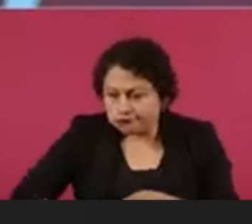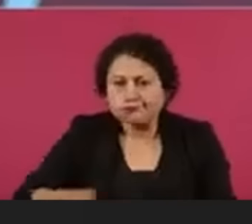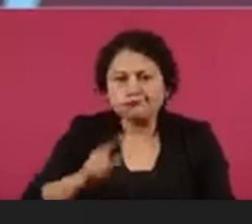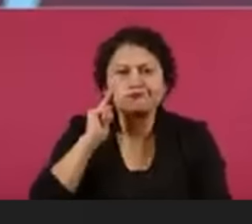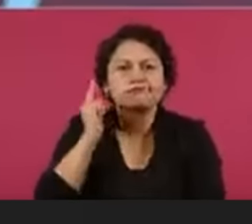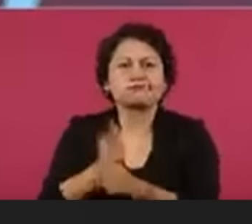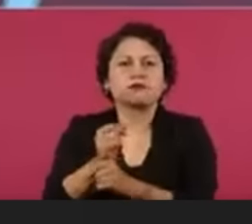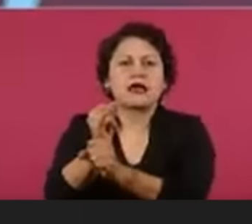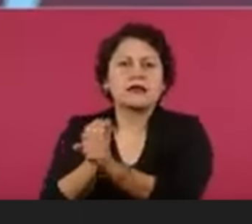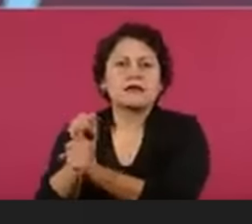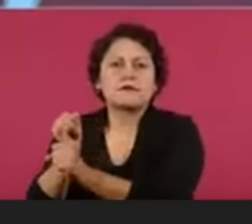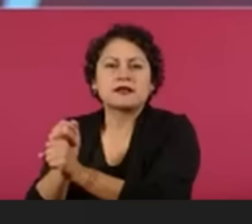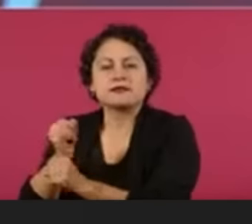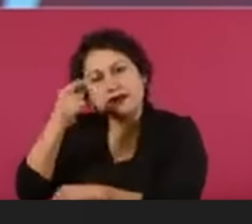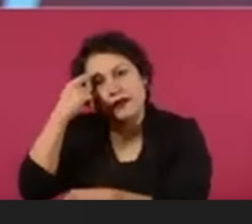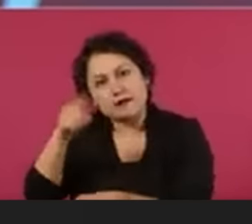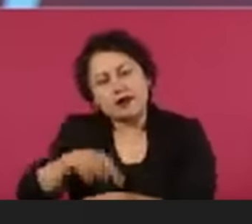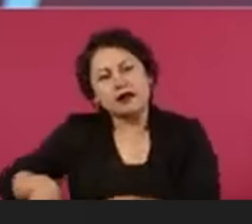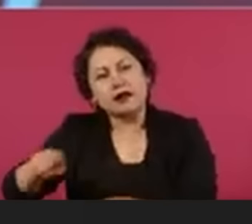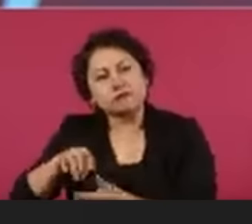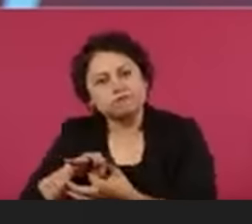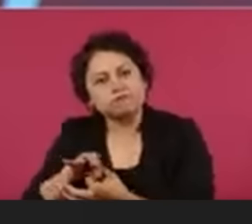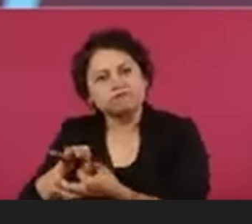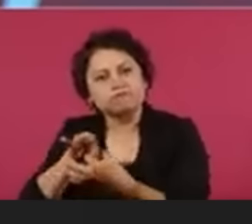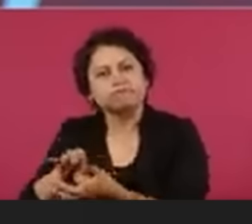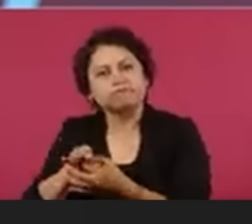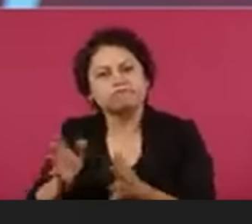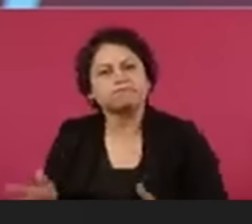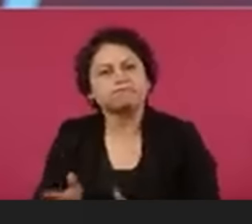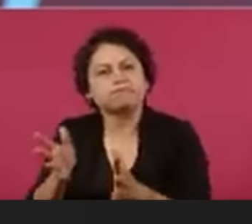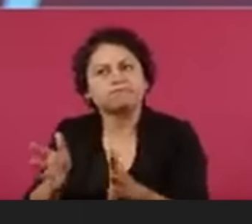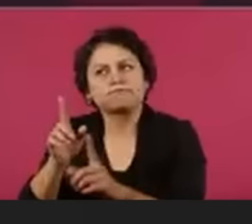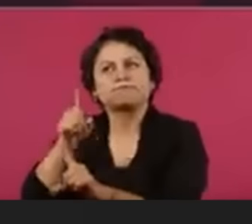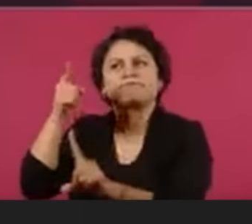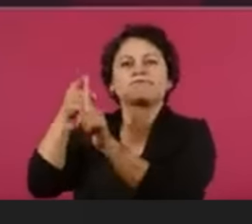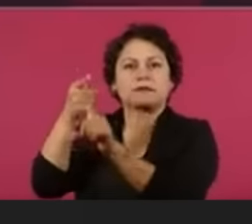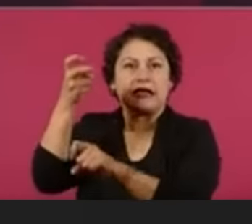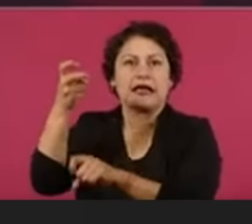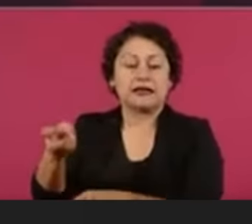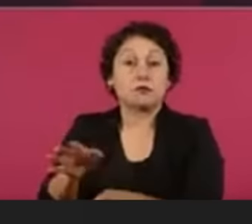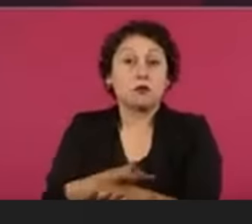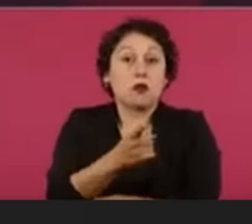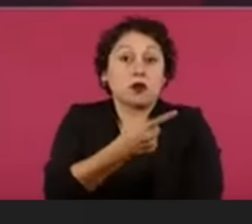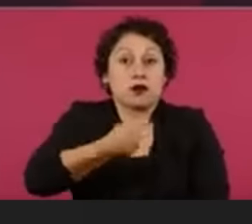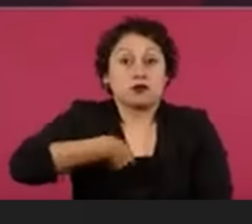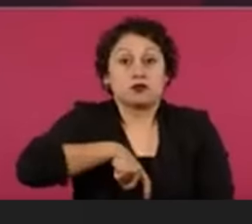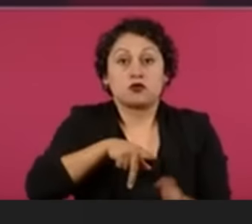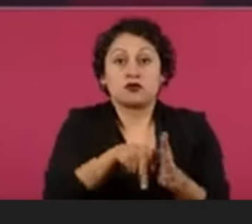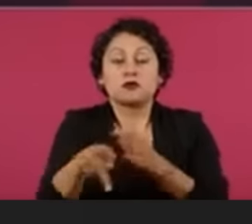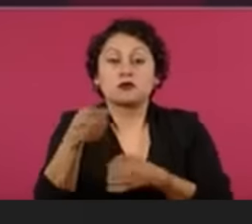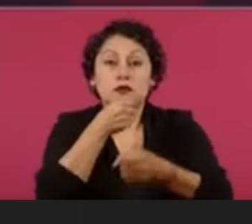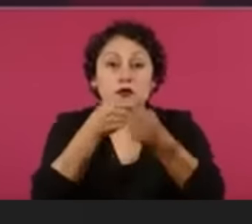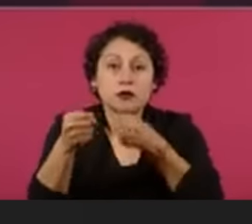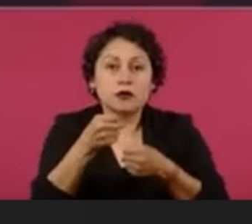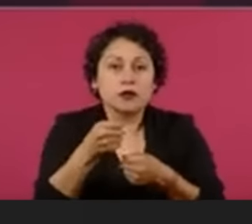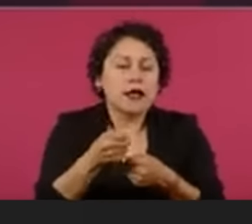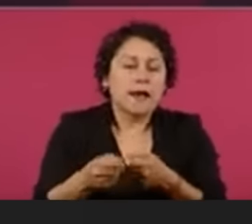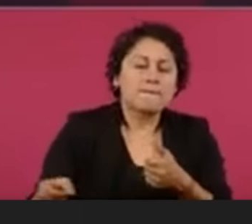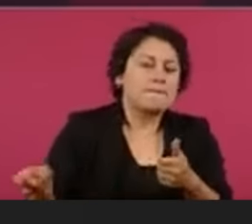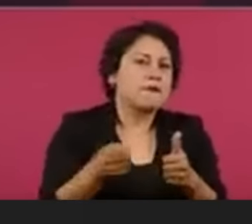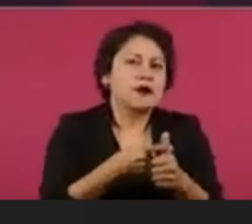debe seguir esta actividad. Y es que el periodista debe siempre privilegiar a los desposeídos, a los